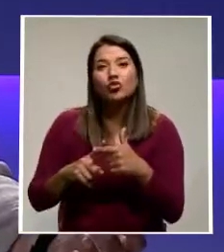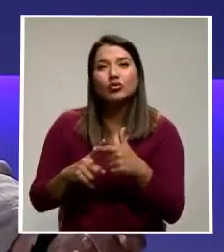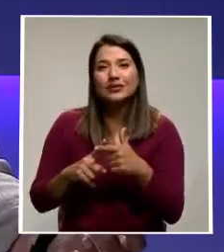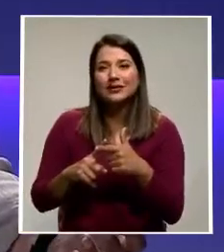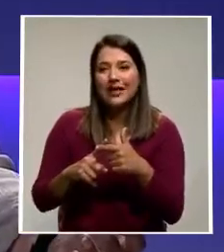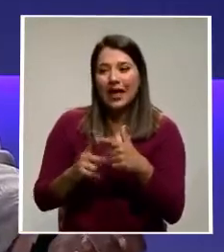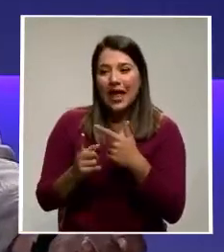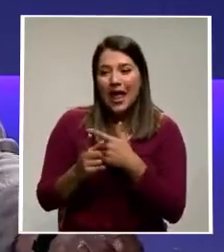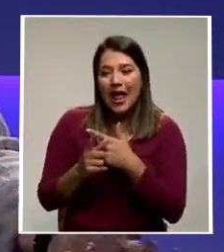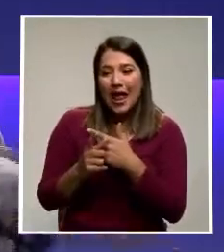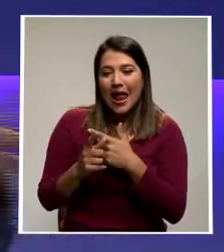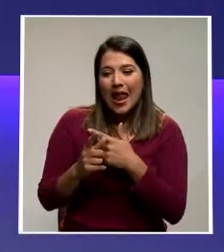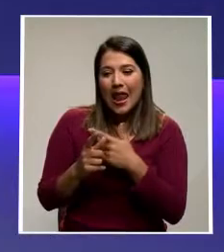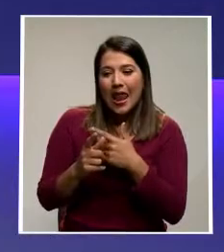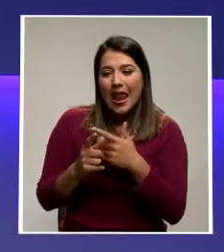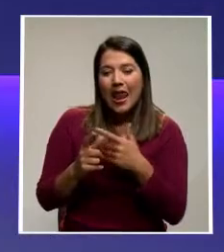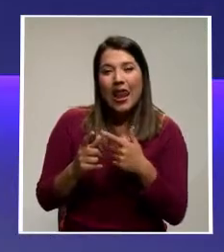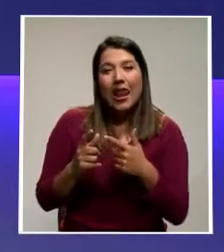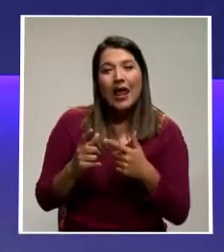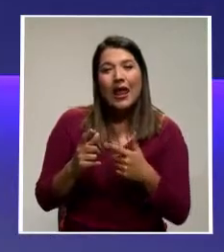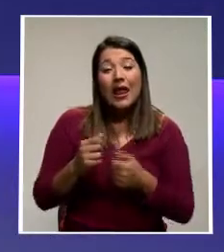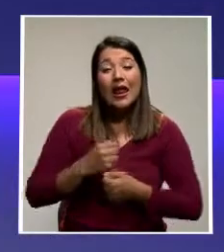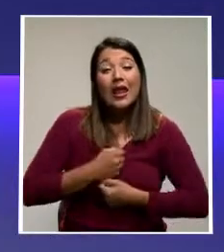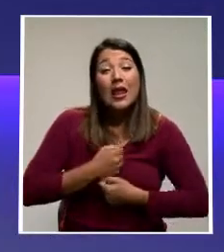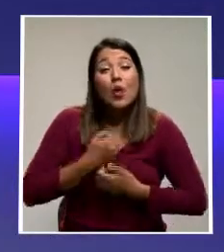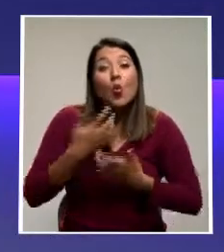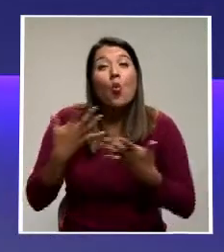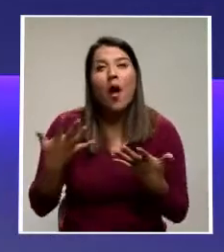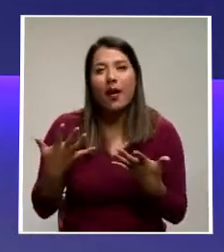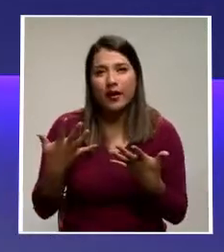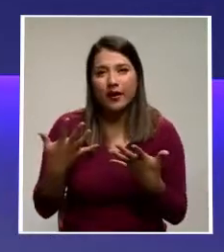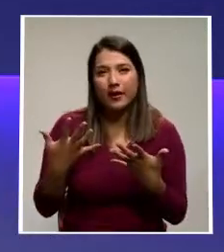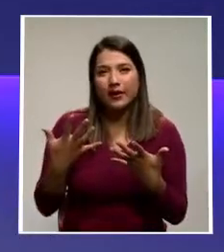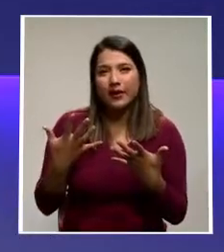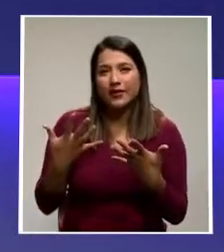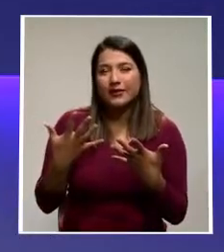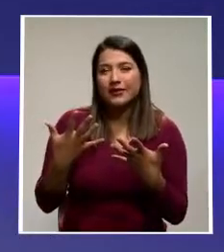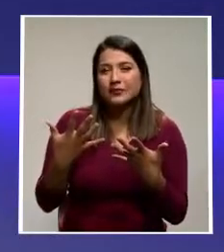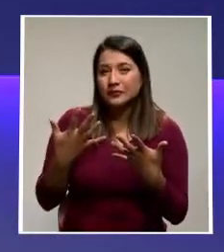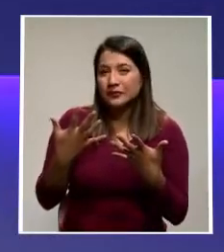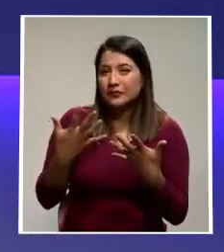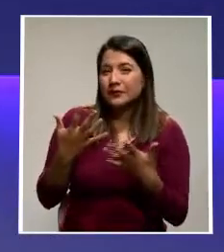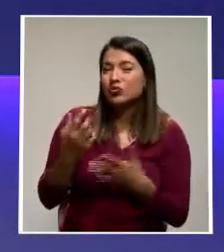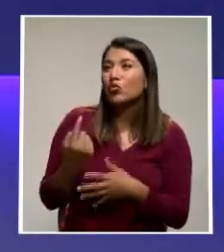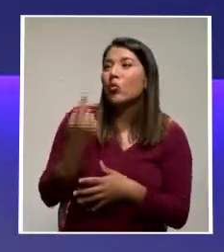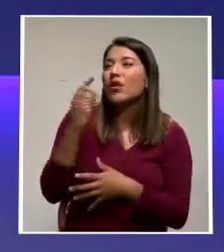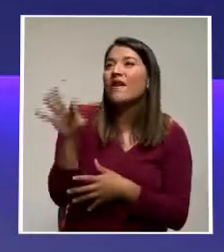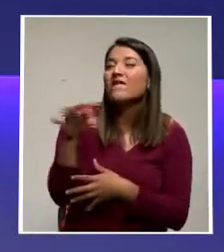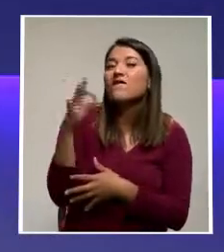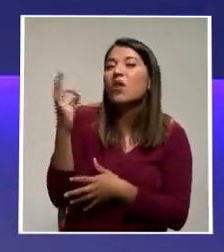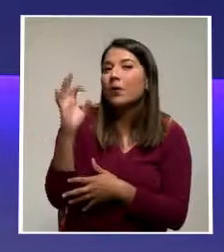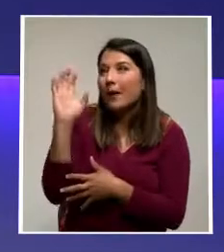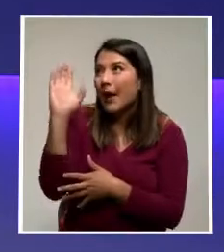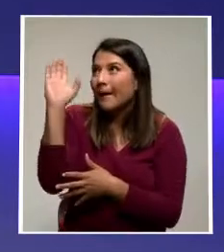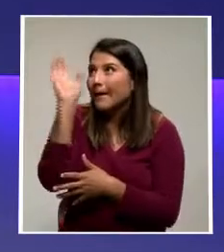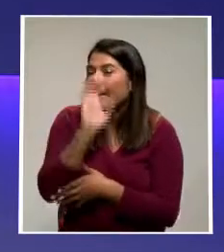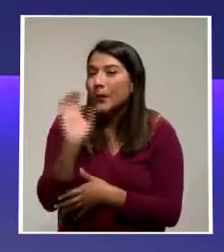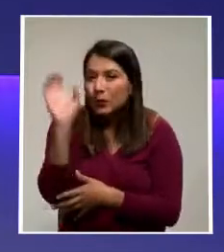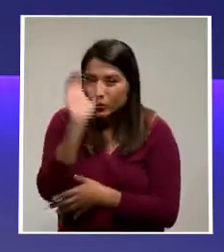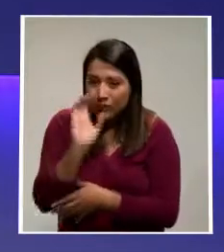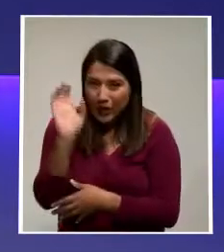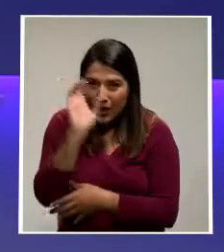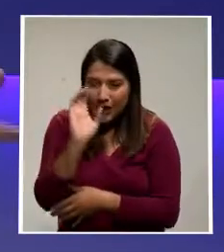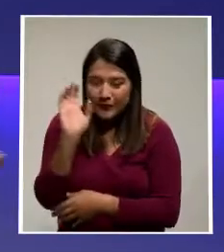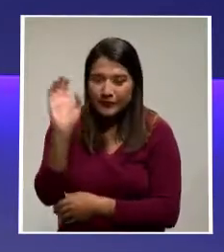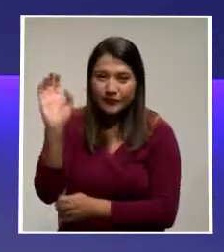búsqueda y es lo que nos distingue también de otras especies vivas en el planeta. Un